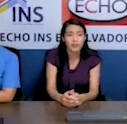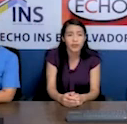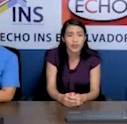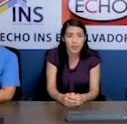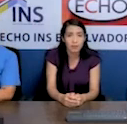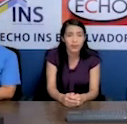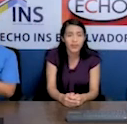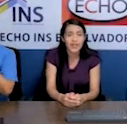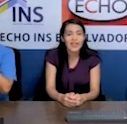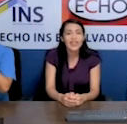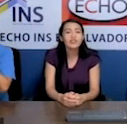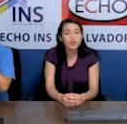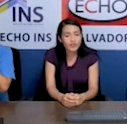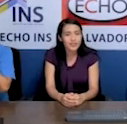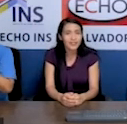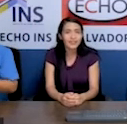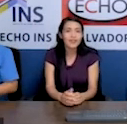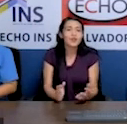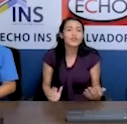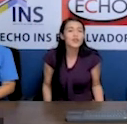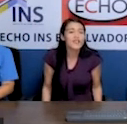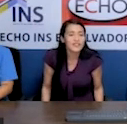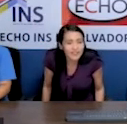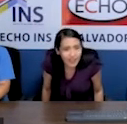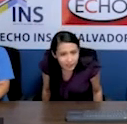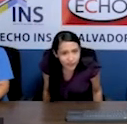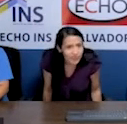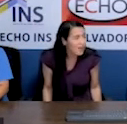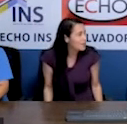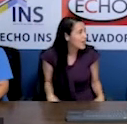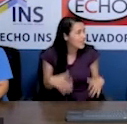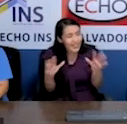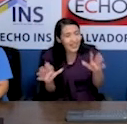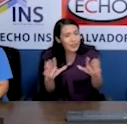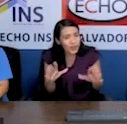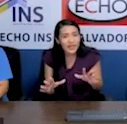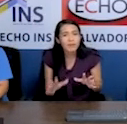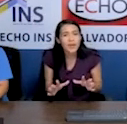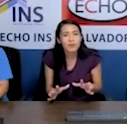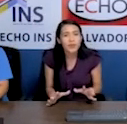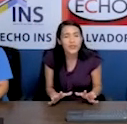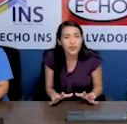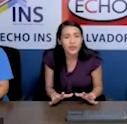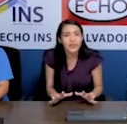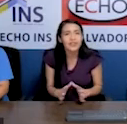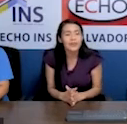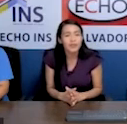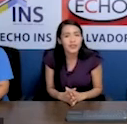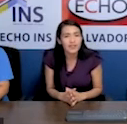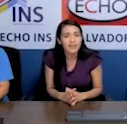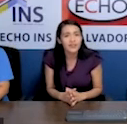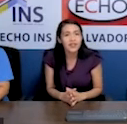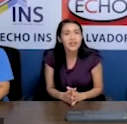corto plazo de tiempo. Entonces, ya no los quiero cansar tanto y ya voy a cambiar un poquito